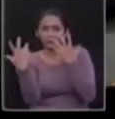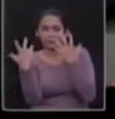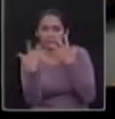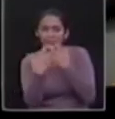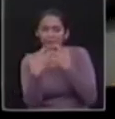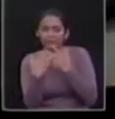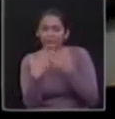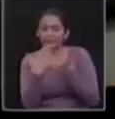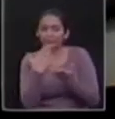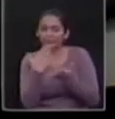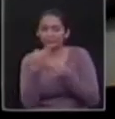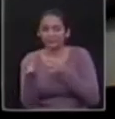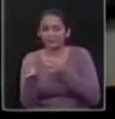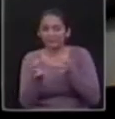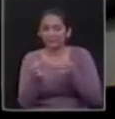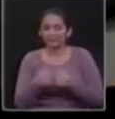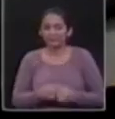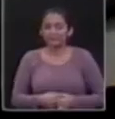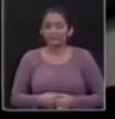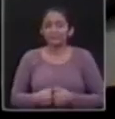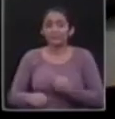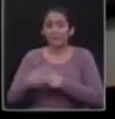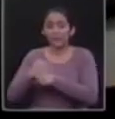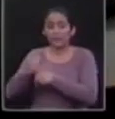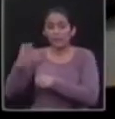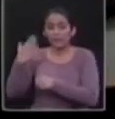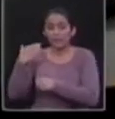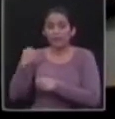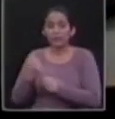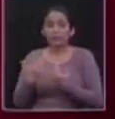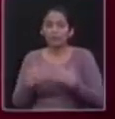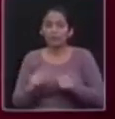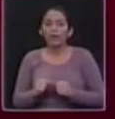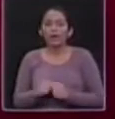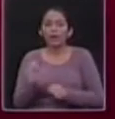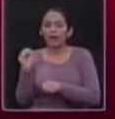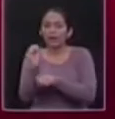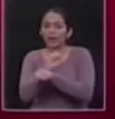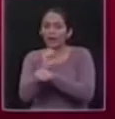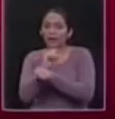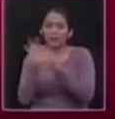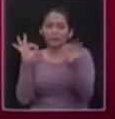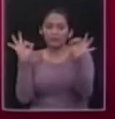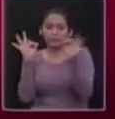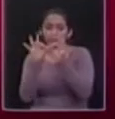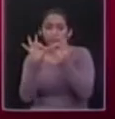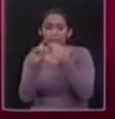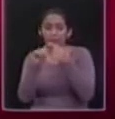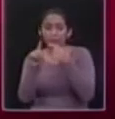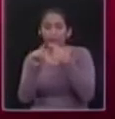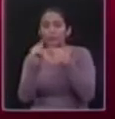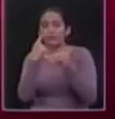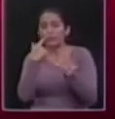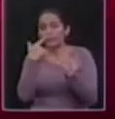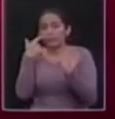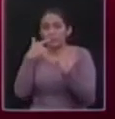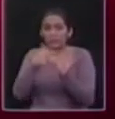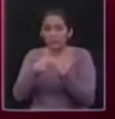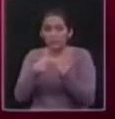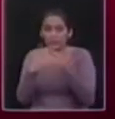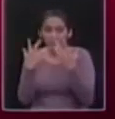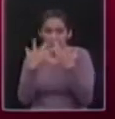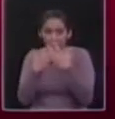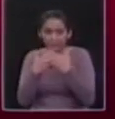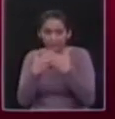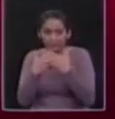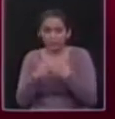finales del año pasado nuestro último modelo híbrido, el IONIQ, que tiene un motor 1.6 y